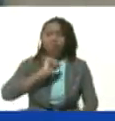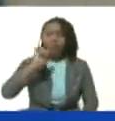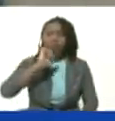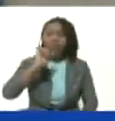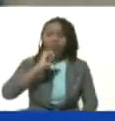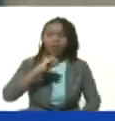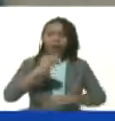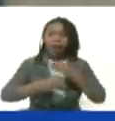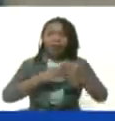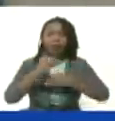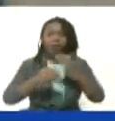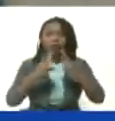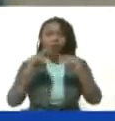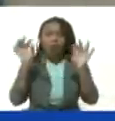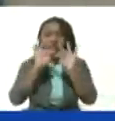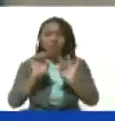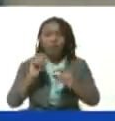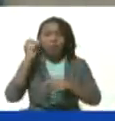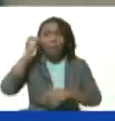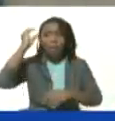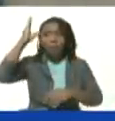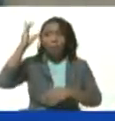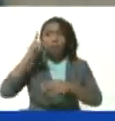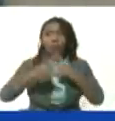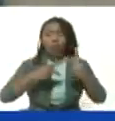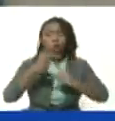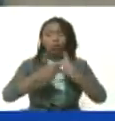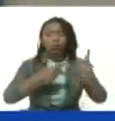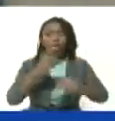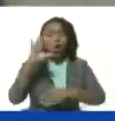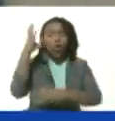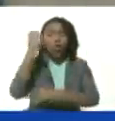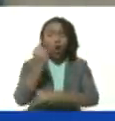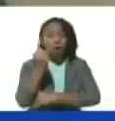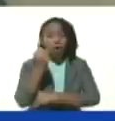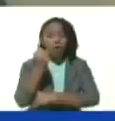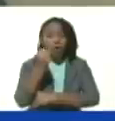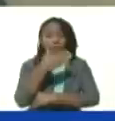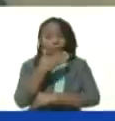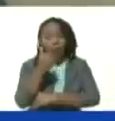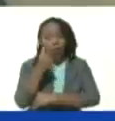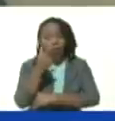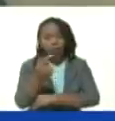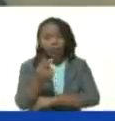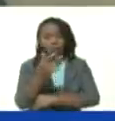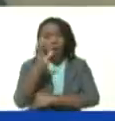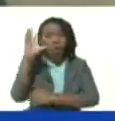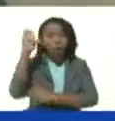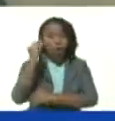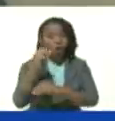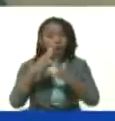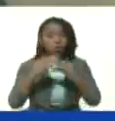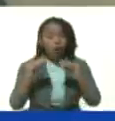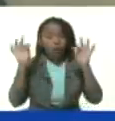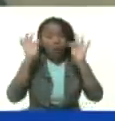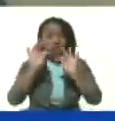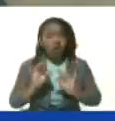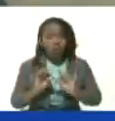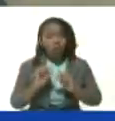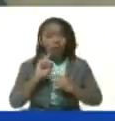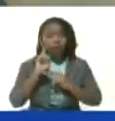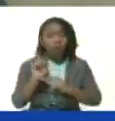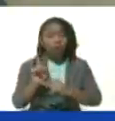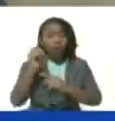adquiera toda la magnitud de su capacidad productiva. Logre, mejor dicho, logre toda la magnitud de